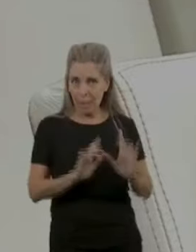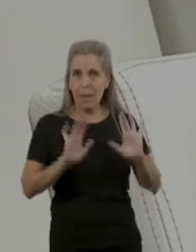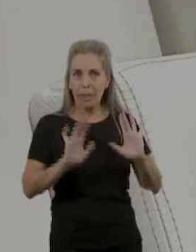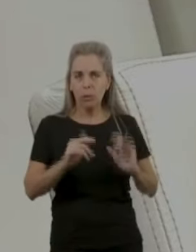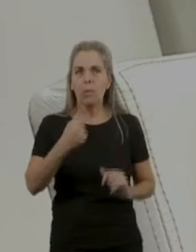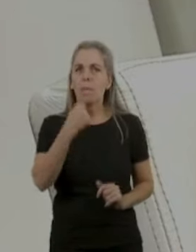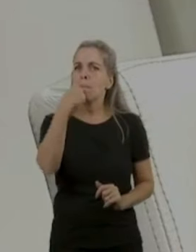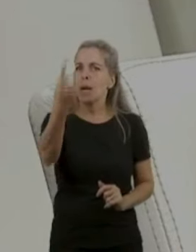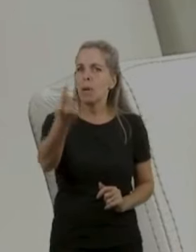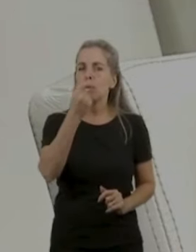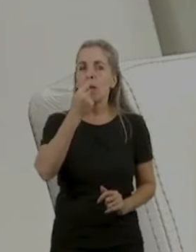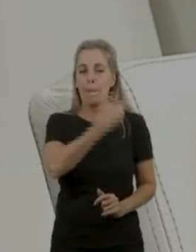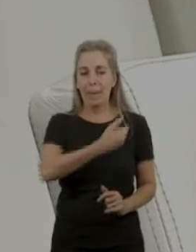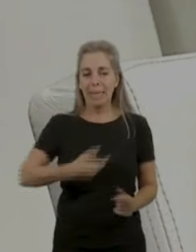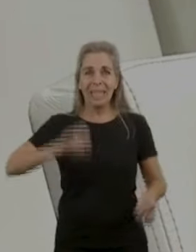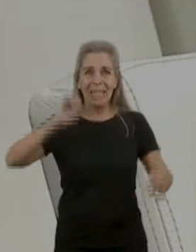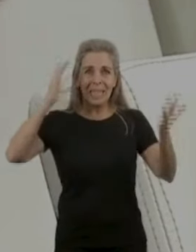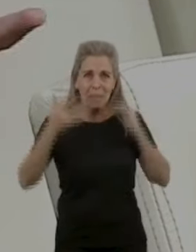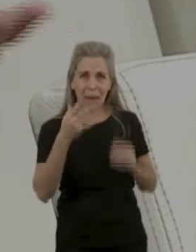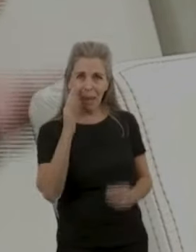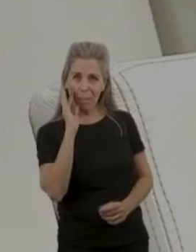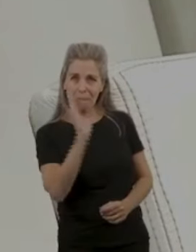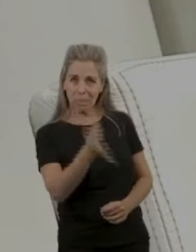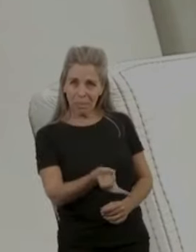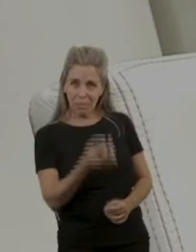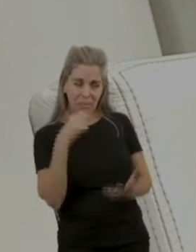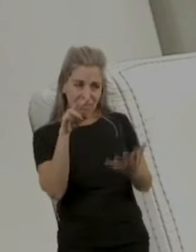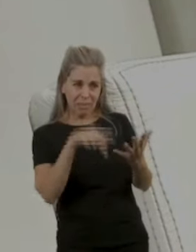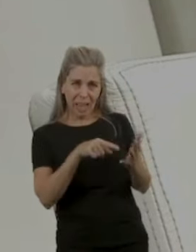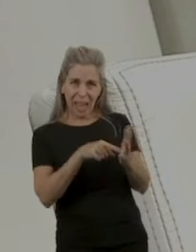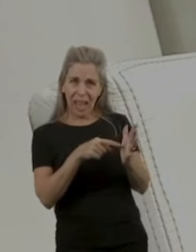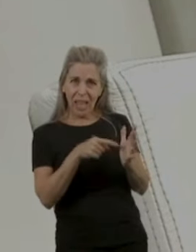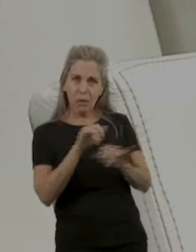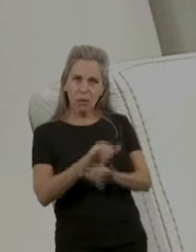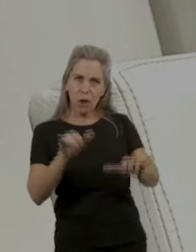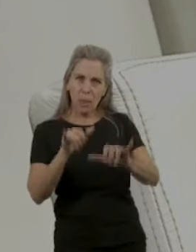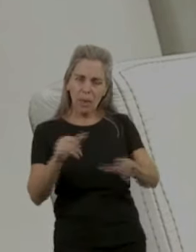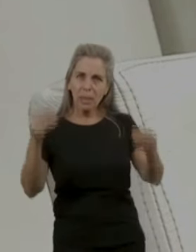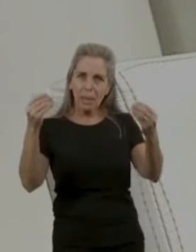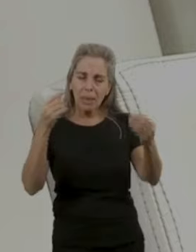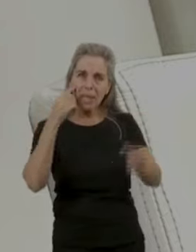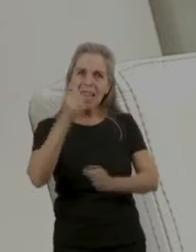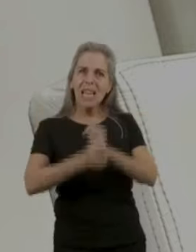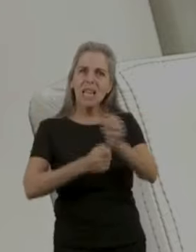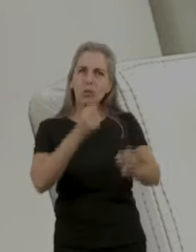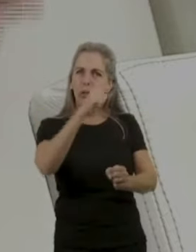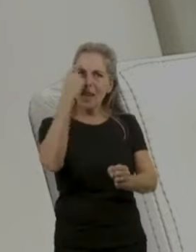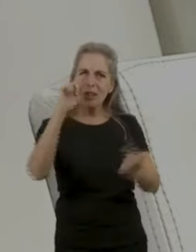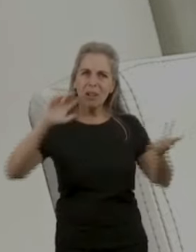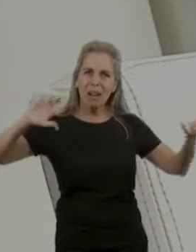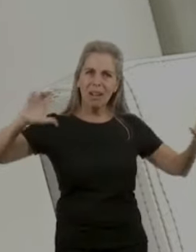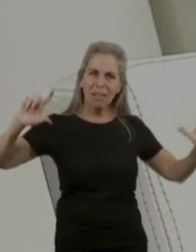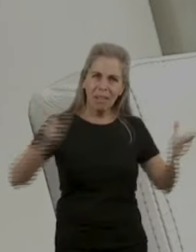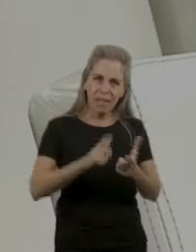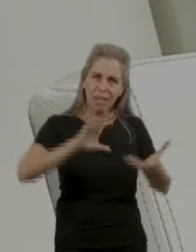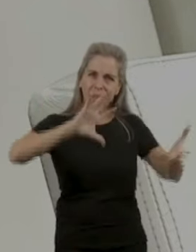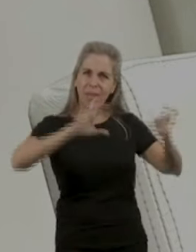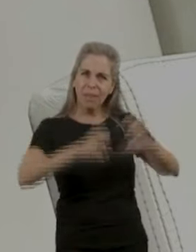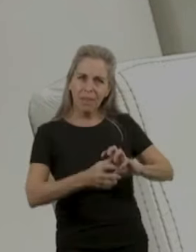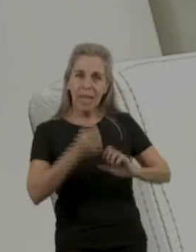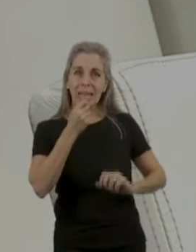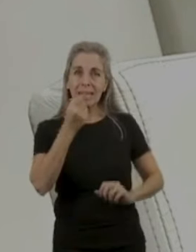presidente ve esos números eh Cómo se explica lo que está pasando con la industria si lo piensa revertir este gobierno